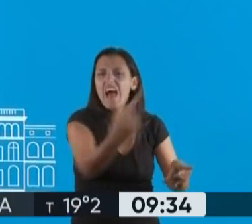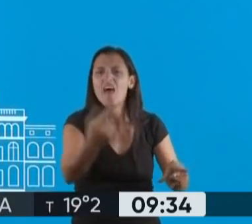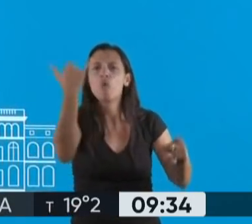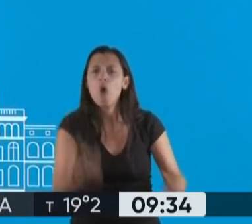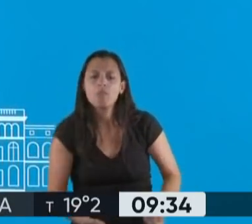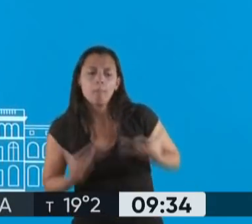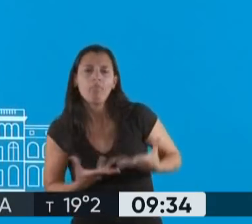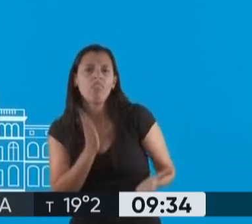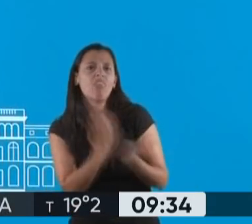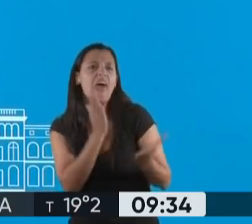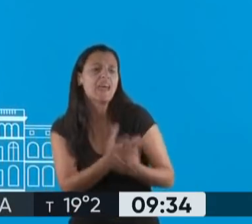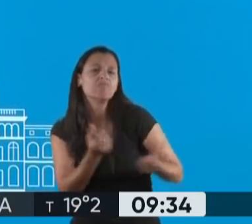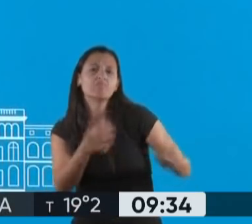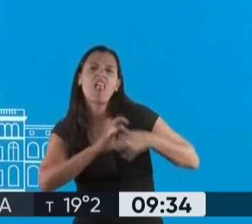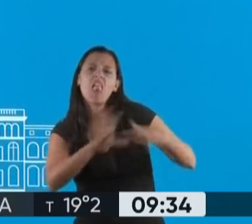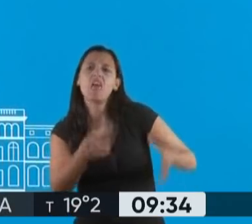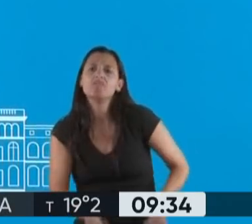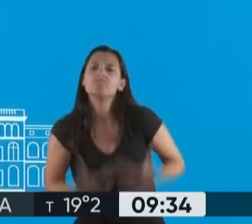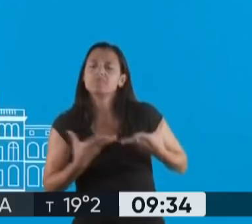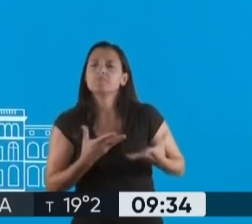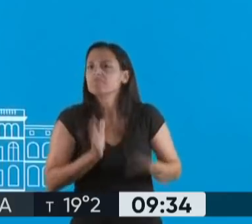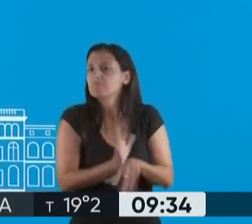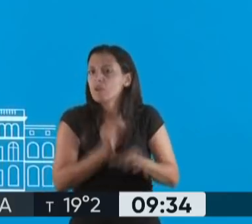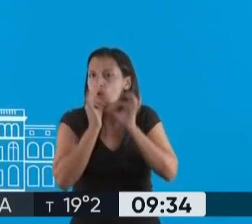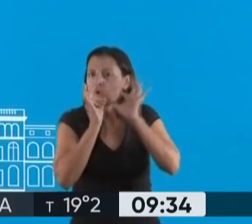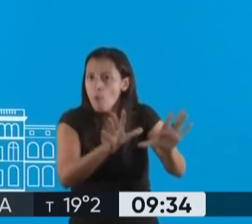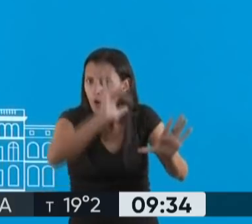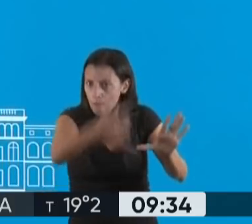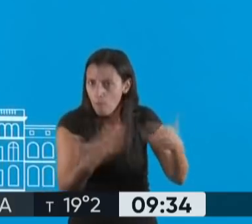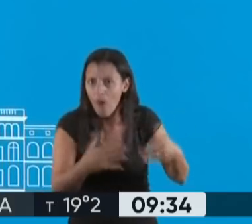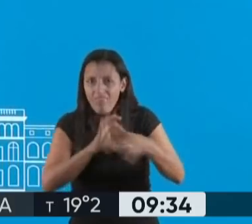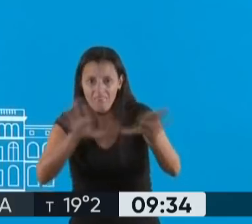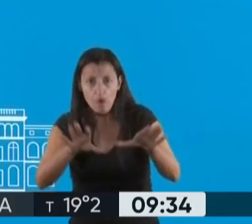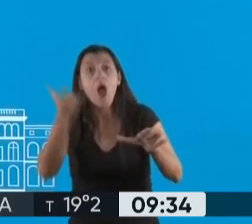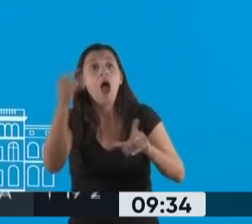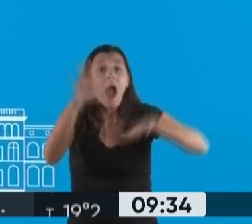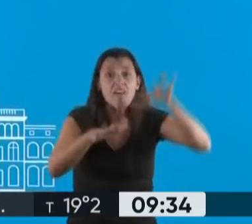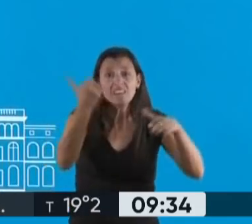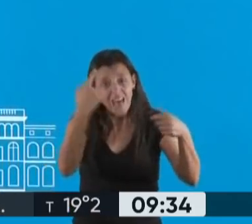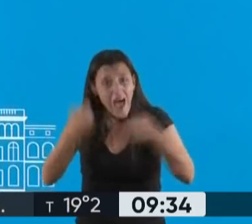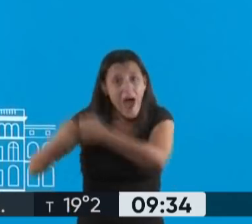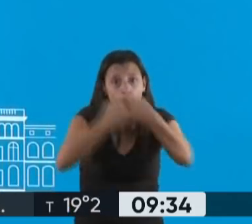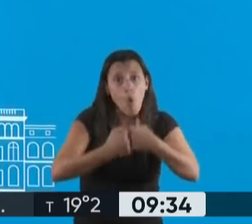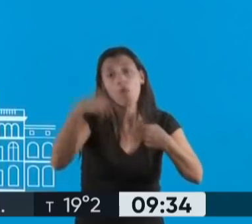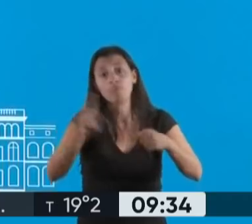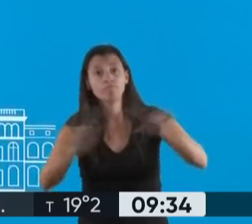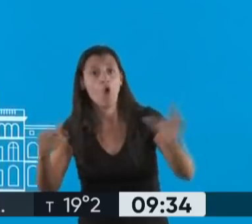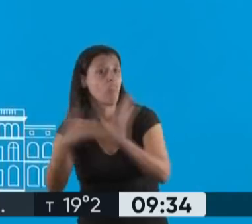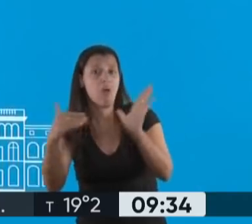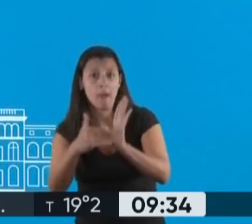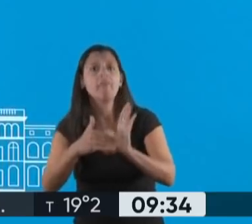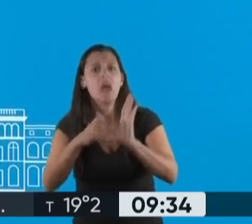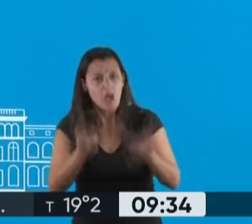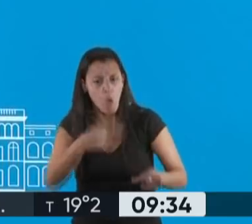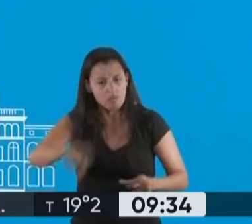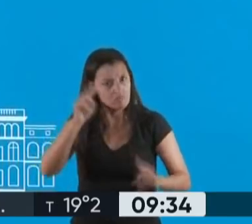su opinión y a manifestarse de la mejor manera posible, que a veces se encuentran consensos y acuerdos y otras veces se respeta a quienes no piensan